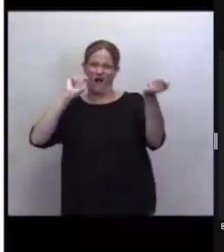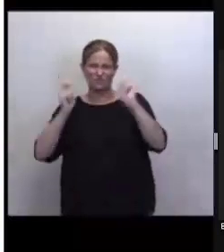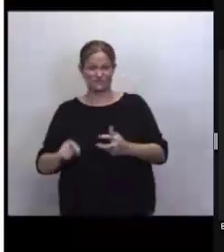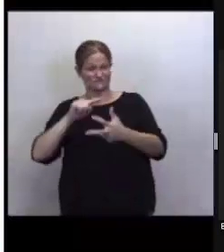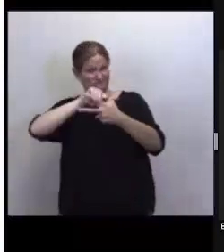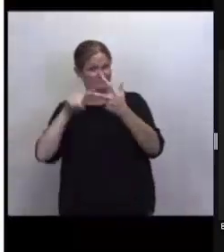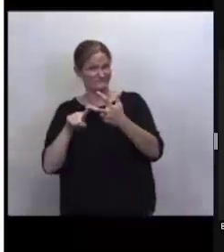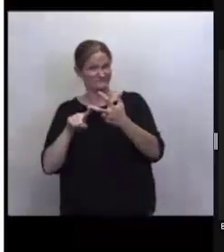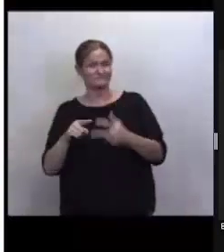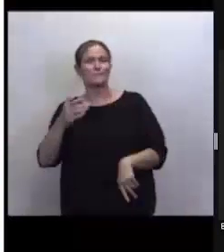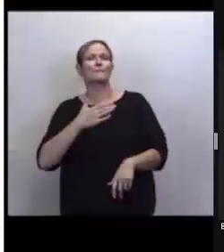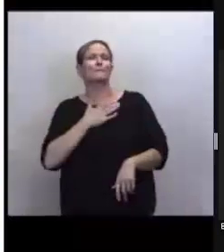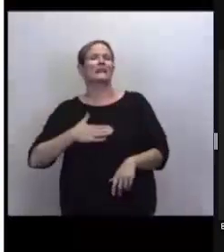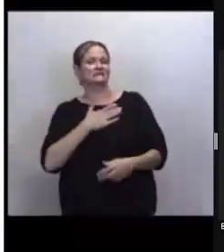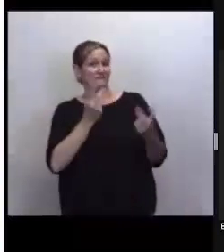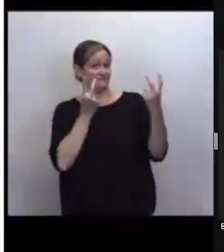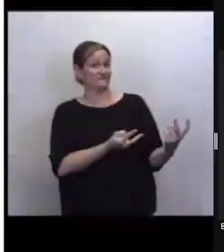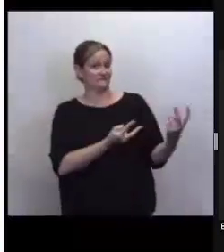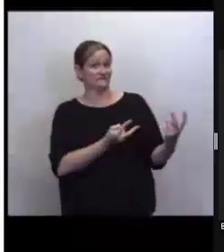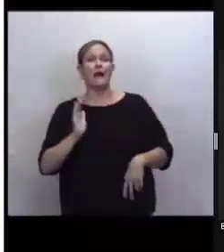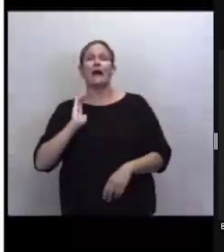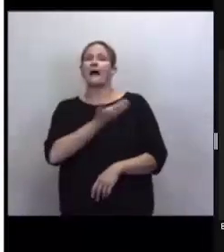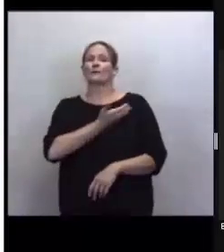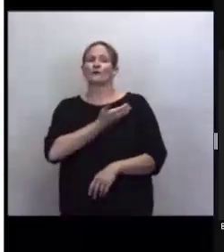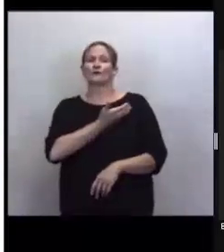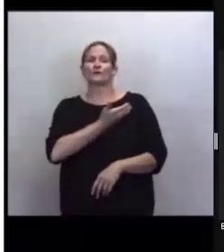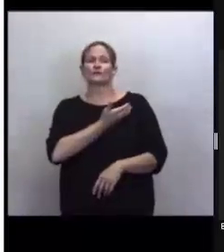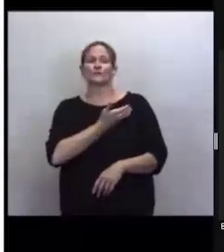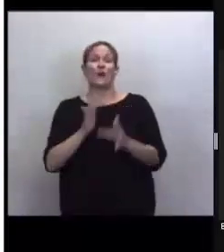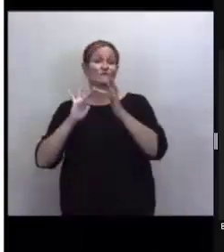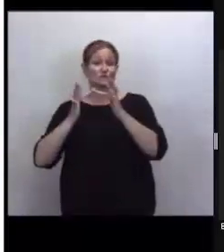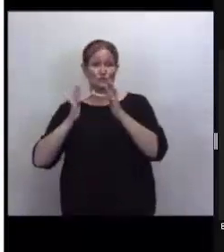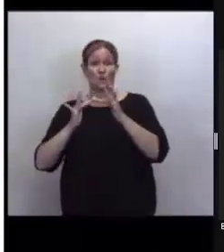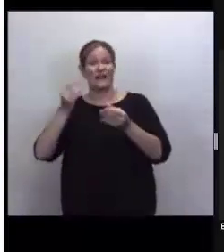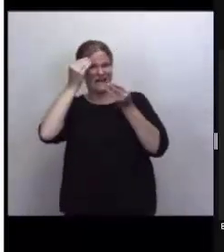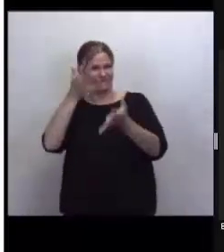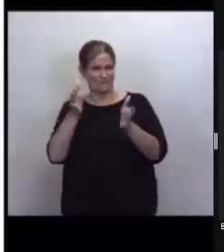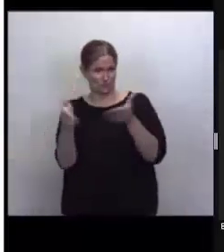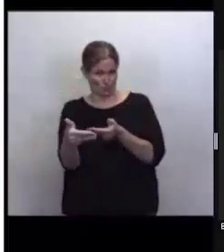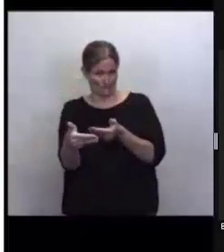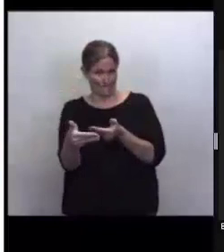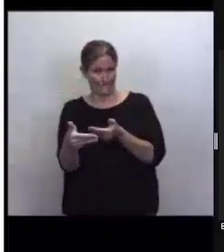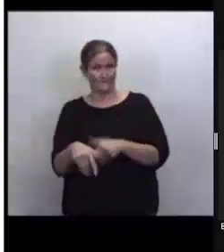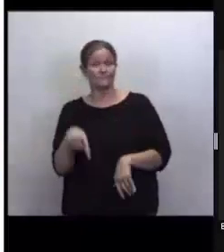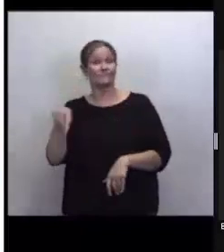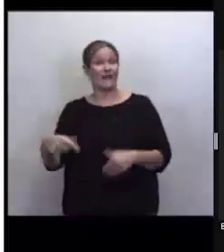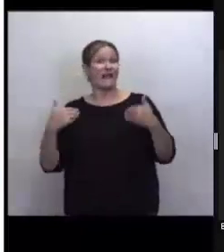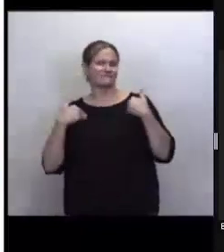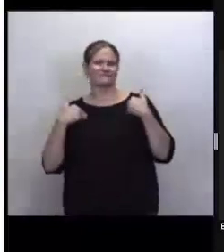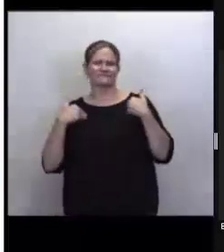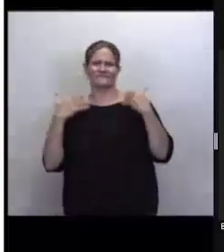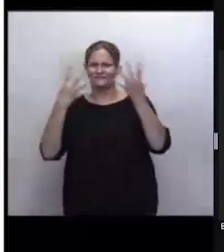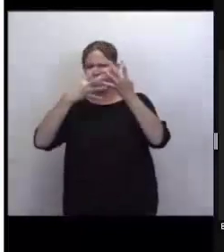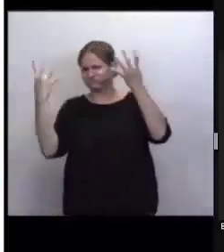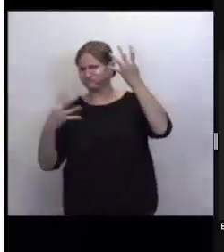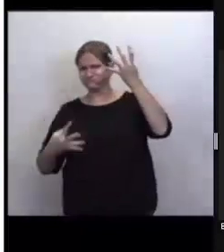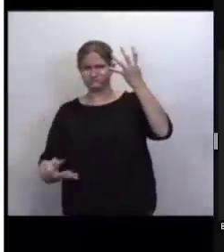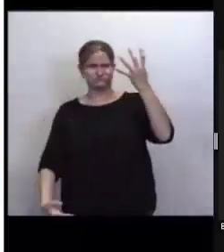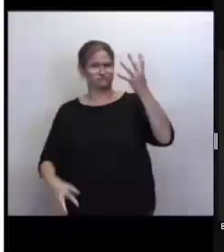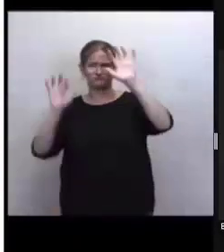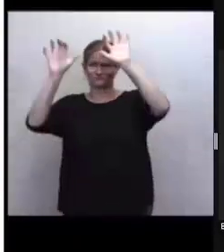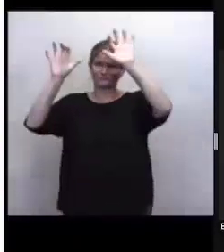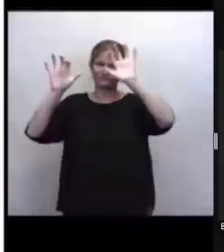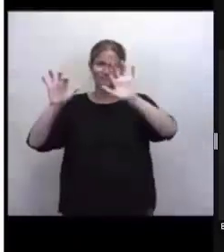Para obtener más sobre el proyecto, visita nuestra sala de información virtual. La sala contiene